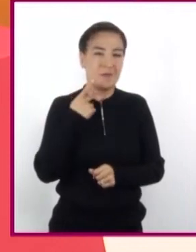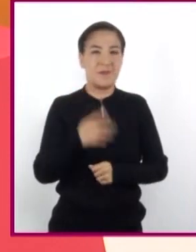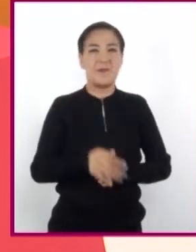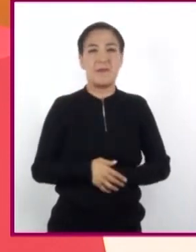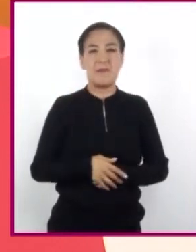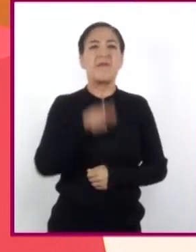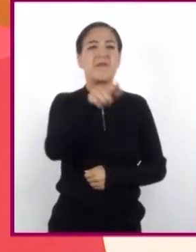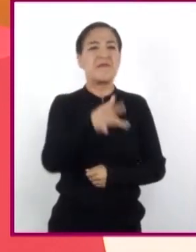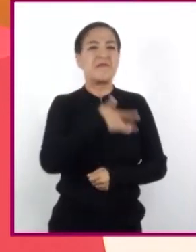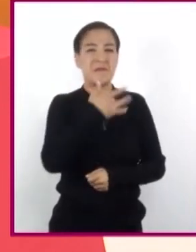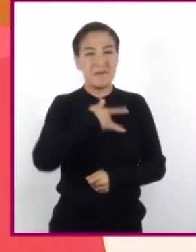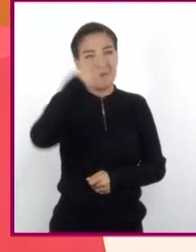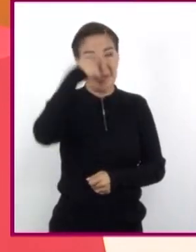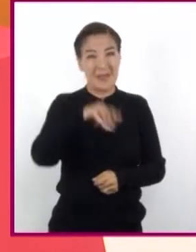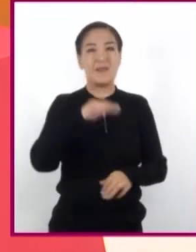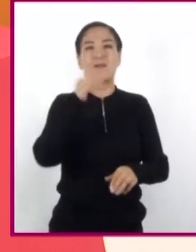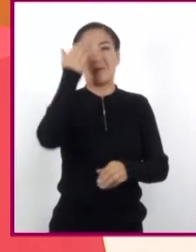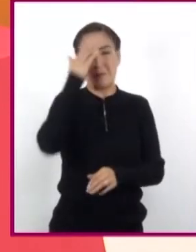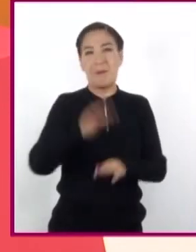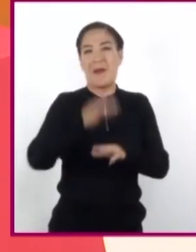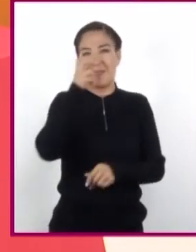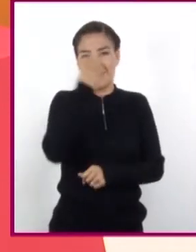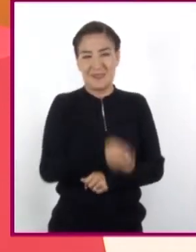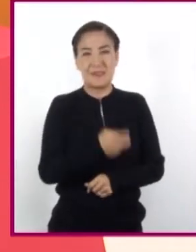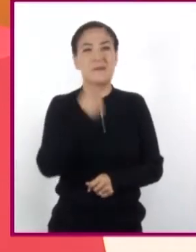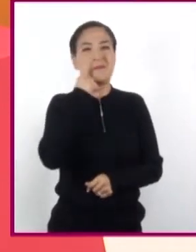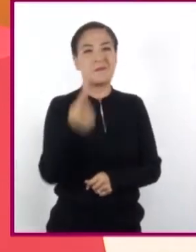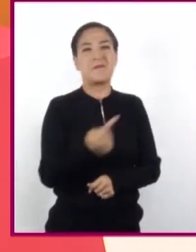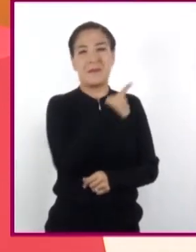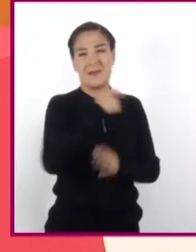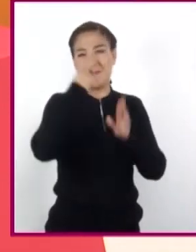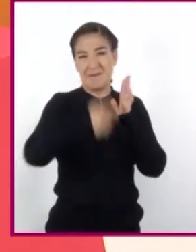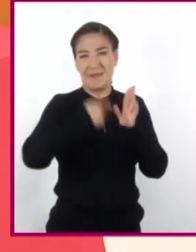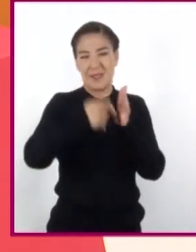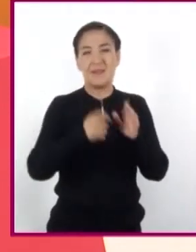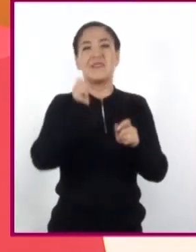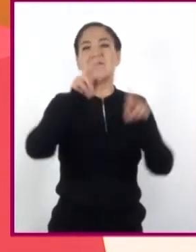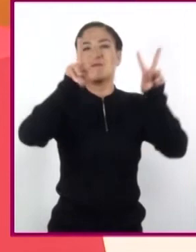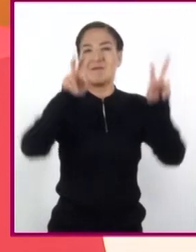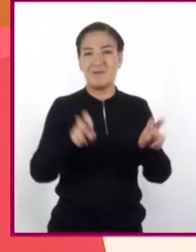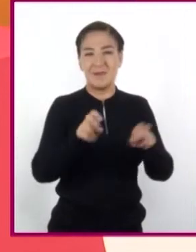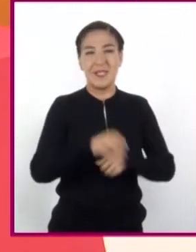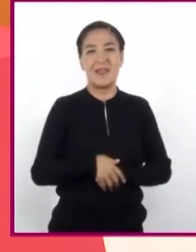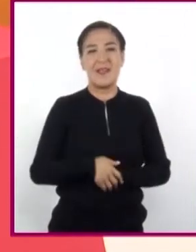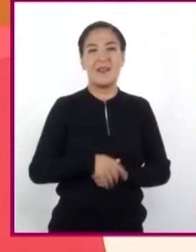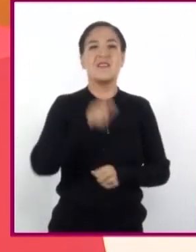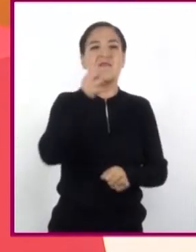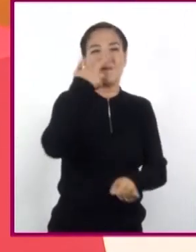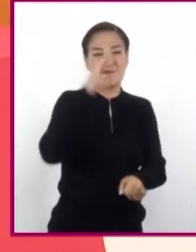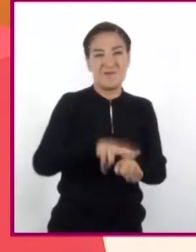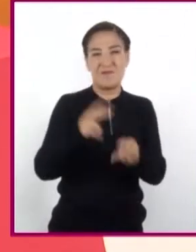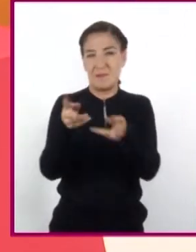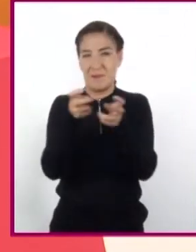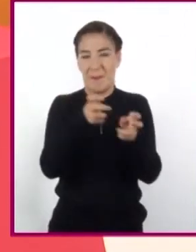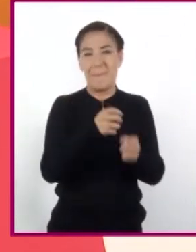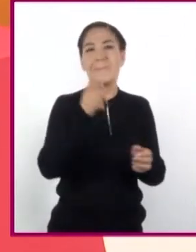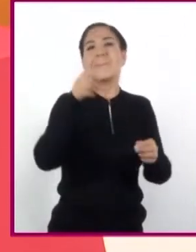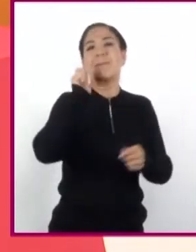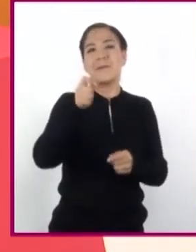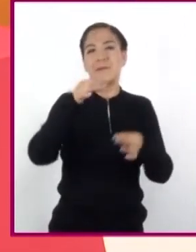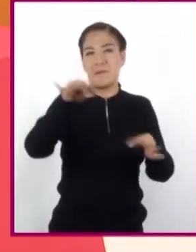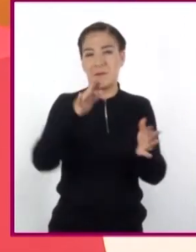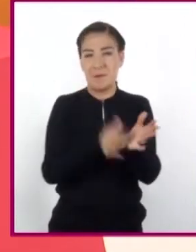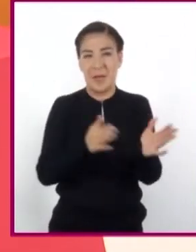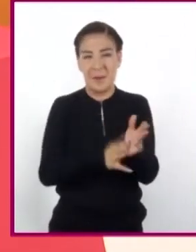¿Qué les parece si para conocer más de ello, vemos el siguiente video titulado Los delincuentes de papel,